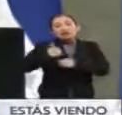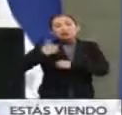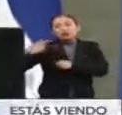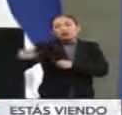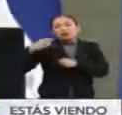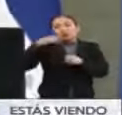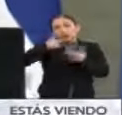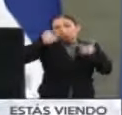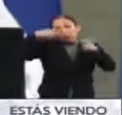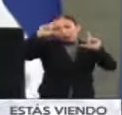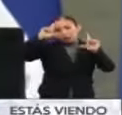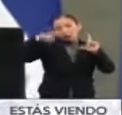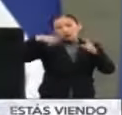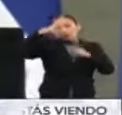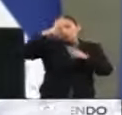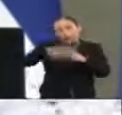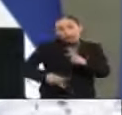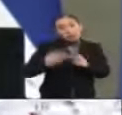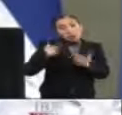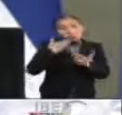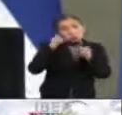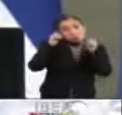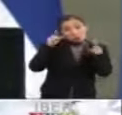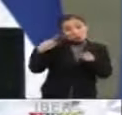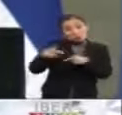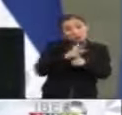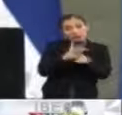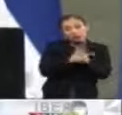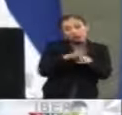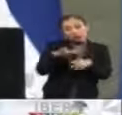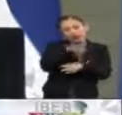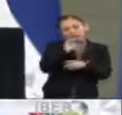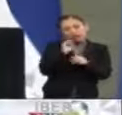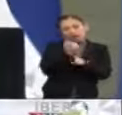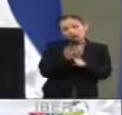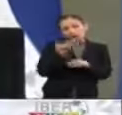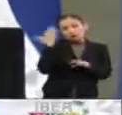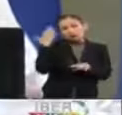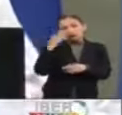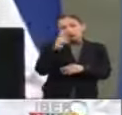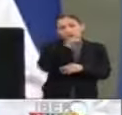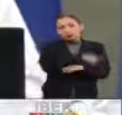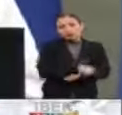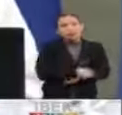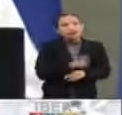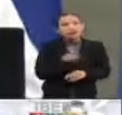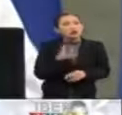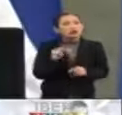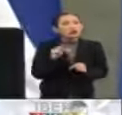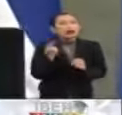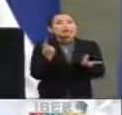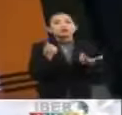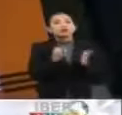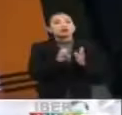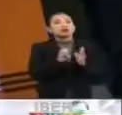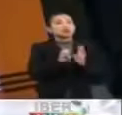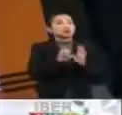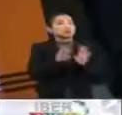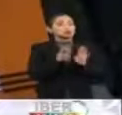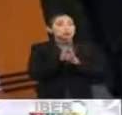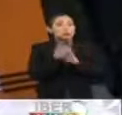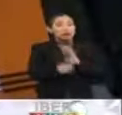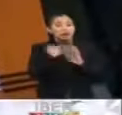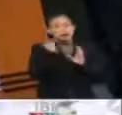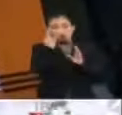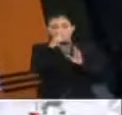y marinos mexicanos por su país en condiciones pues muy difíciles. No fue de manera explícita